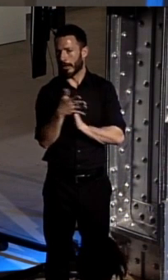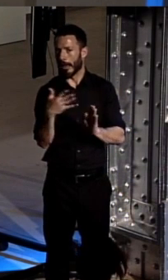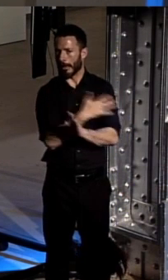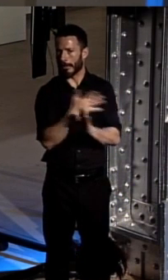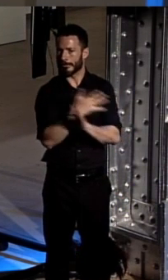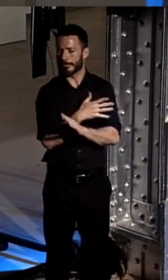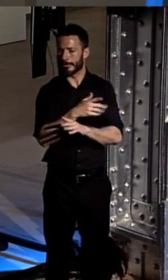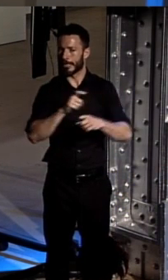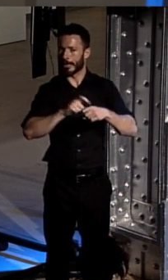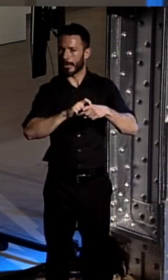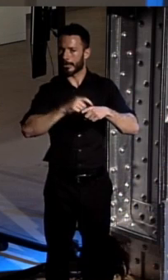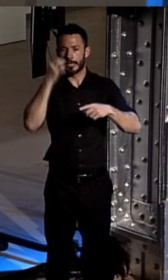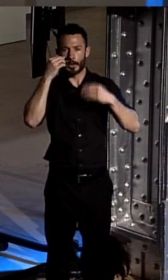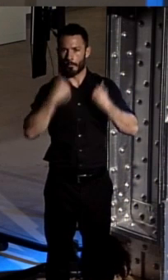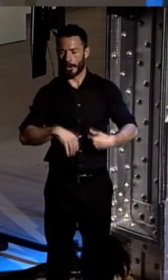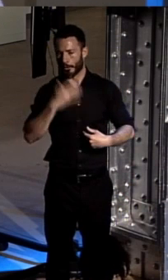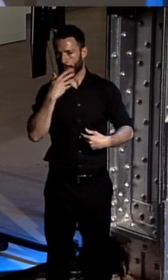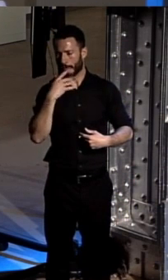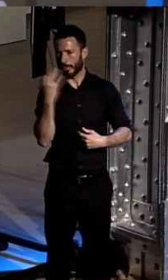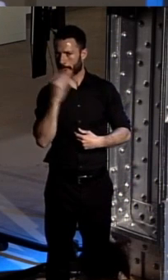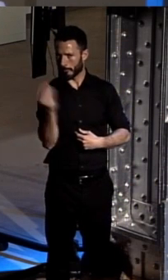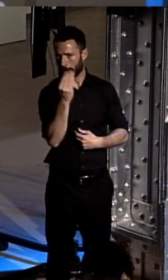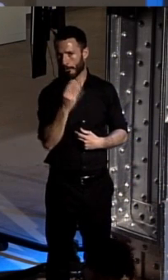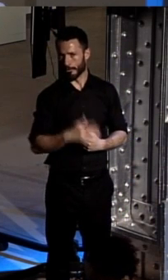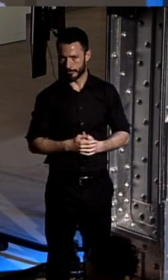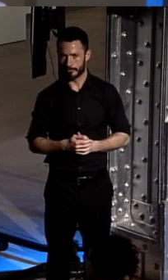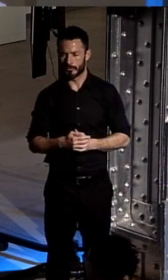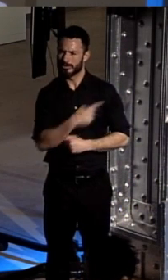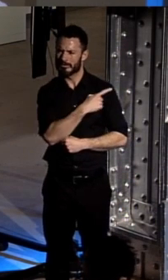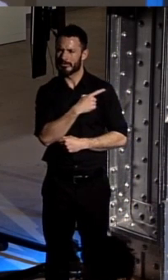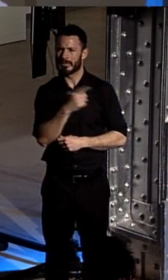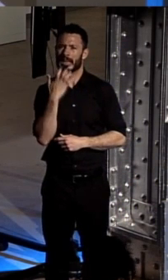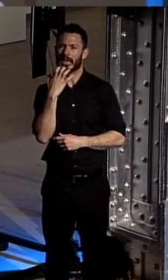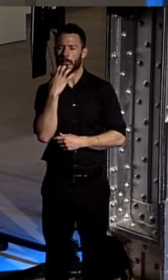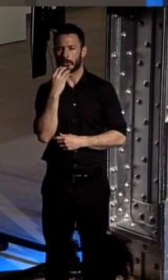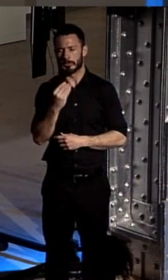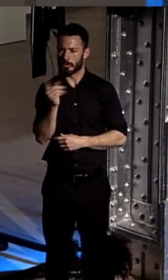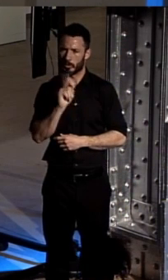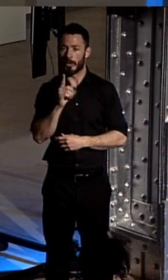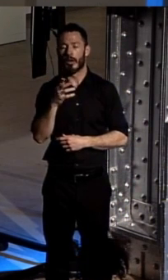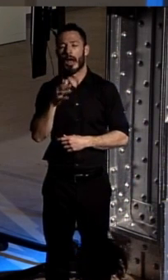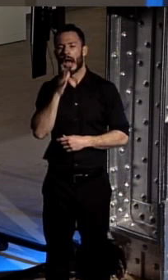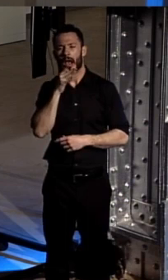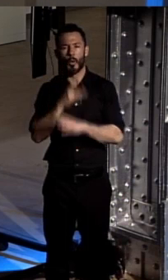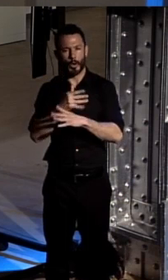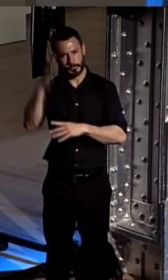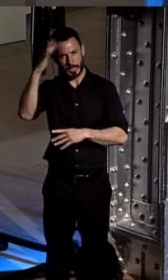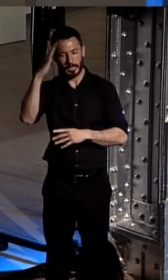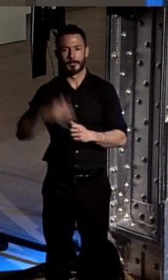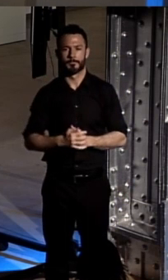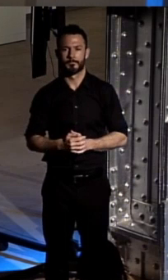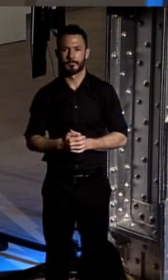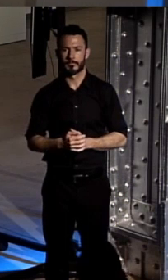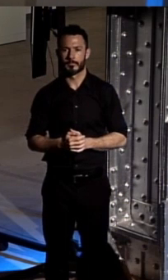que sería bueno que las conozcas para mejorar. Pero, digamos que este no es un ejemplo prototípico, pero este sí. Imagínense el siguiente juego. Vamos a plantear un